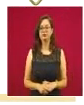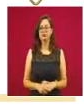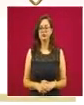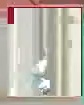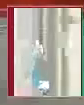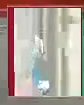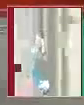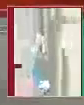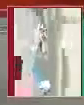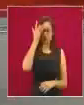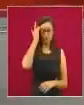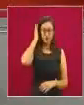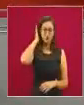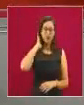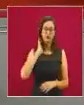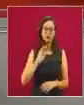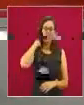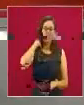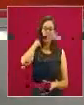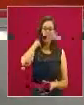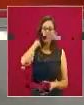lámina tiene que ver con